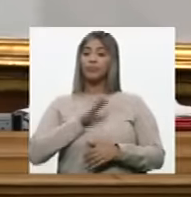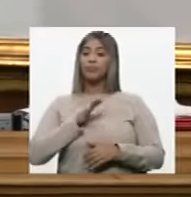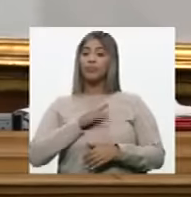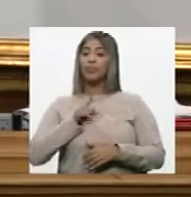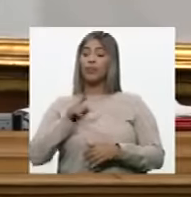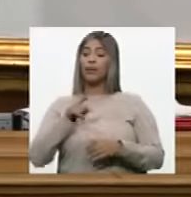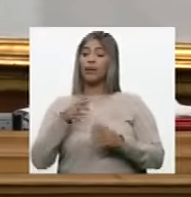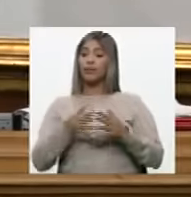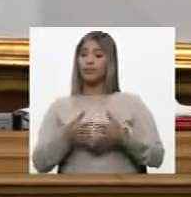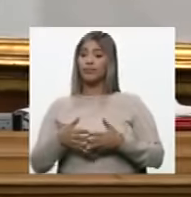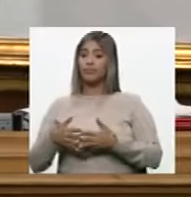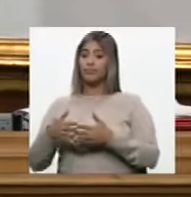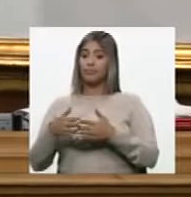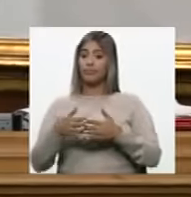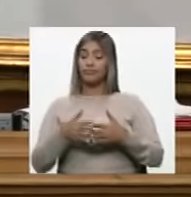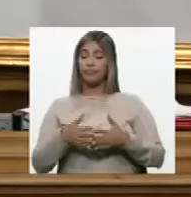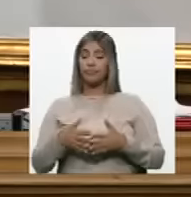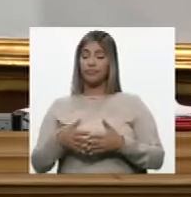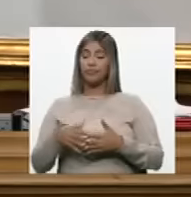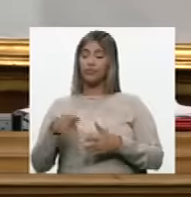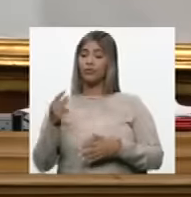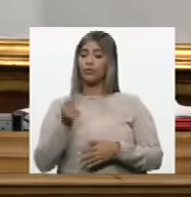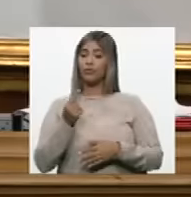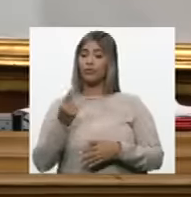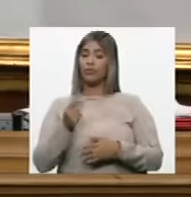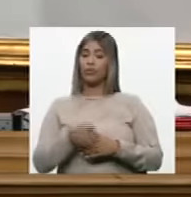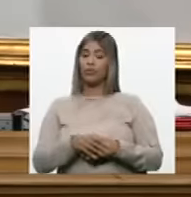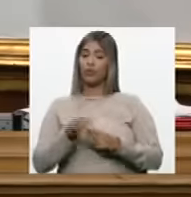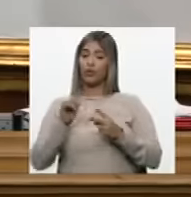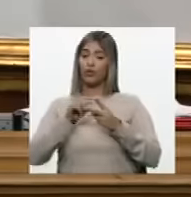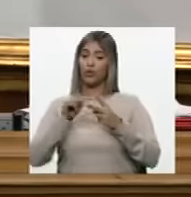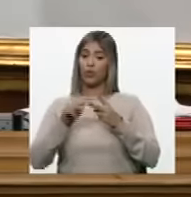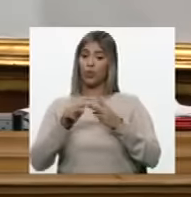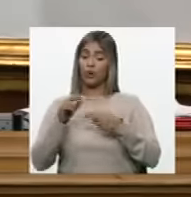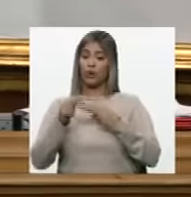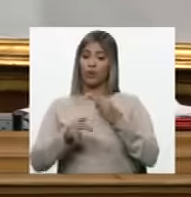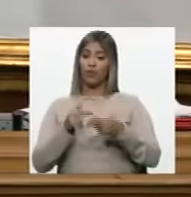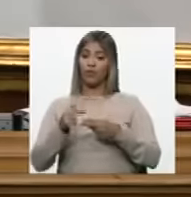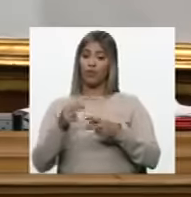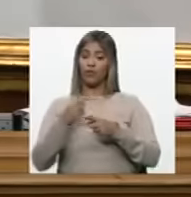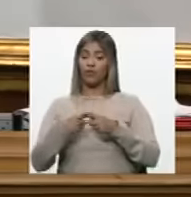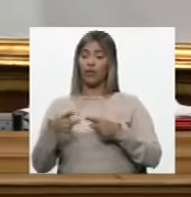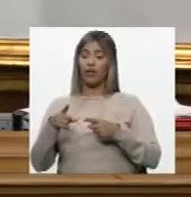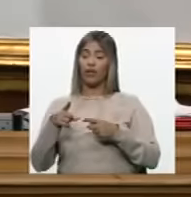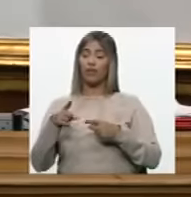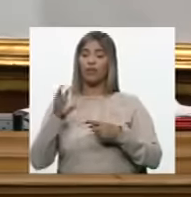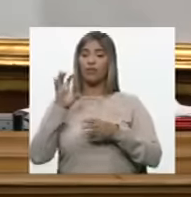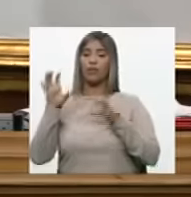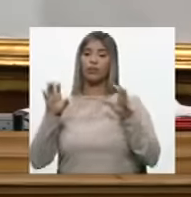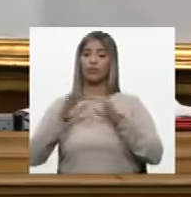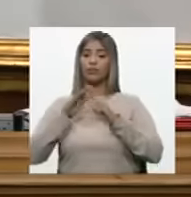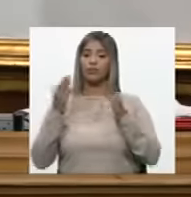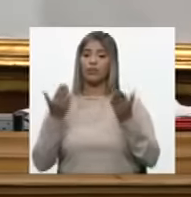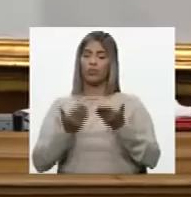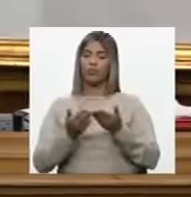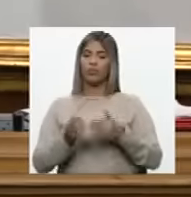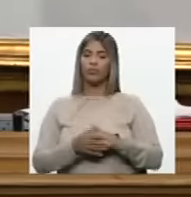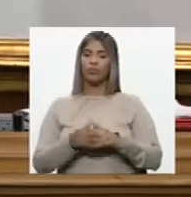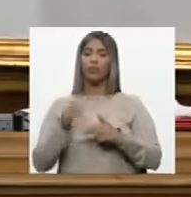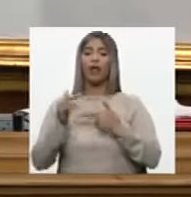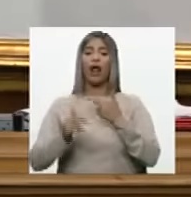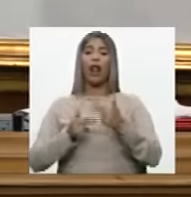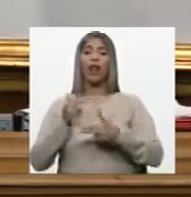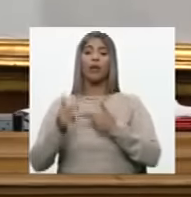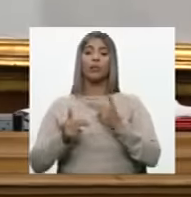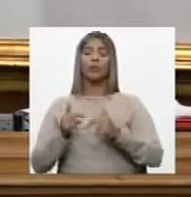norteamericano, se han dado solamente dos tipos de revoluciones en distintos países del mundo. Las